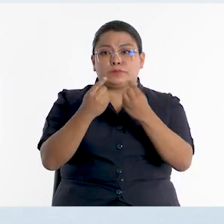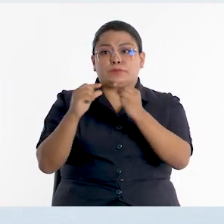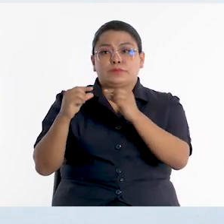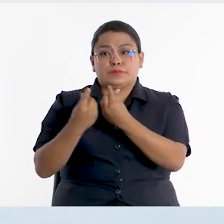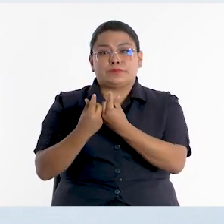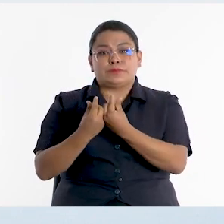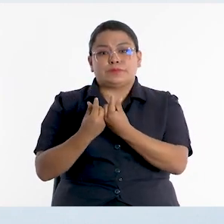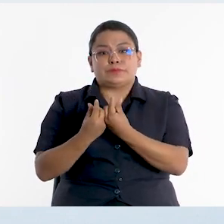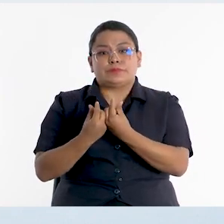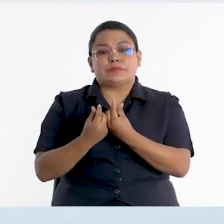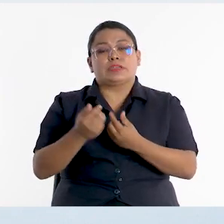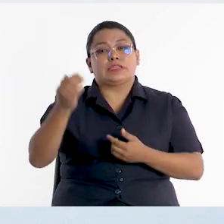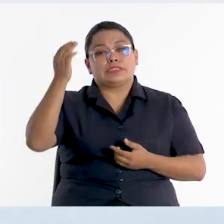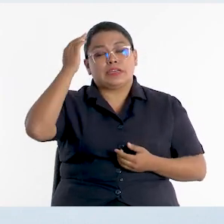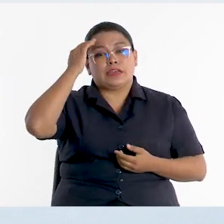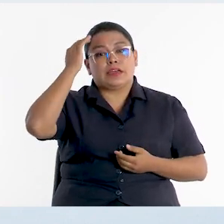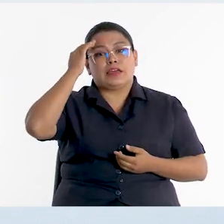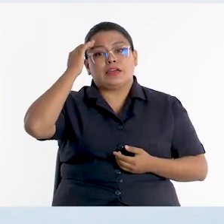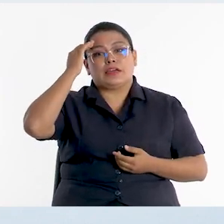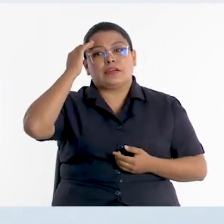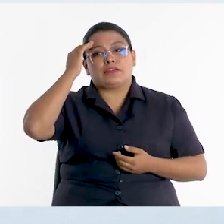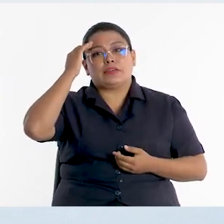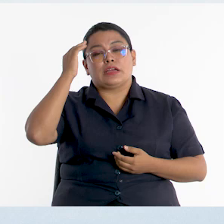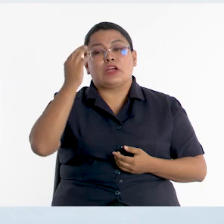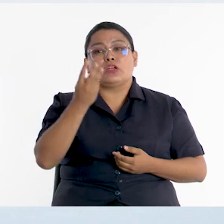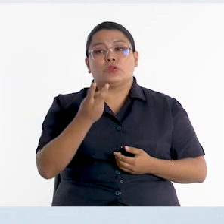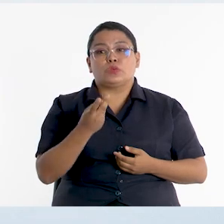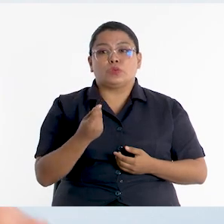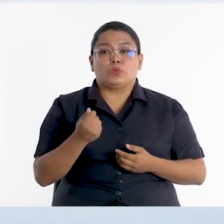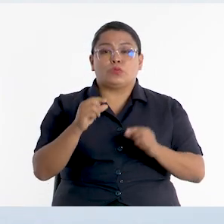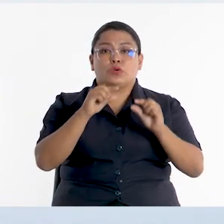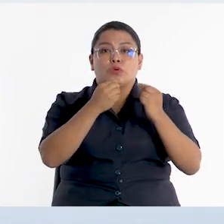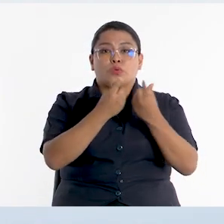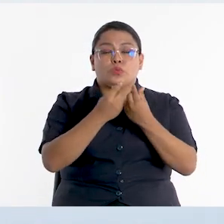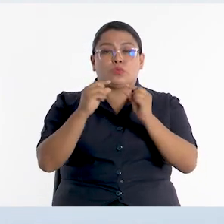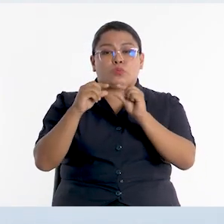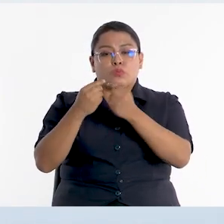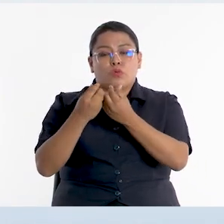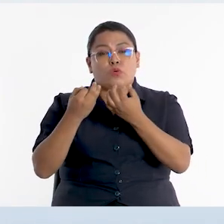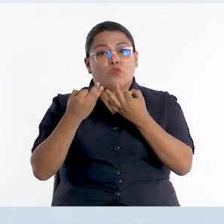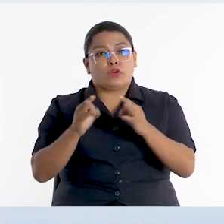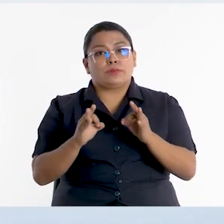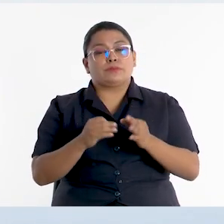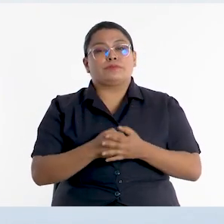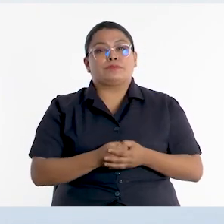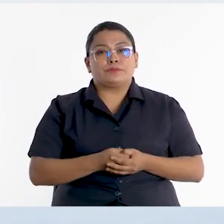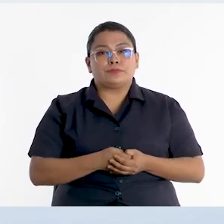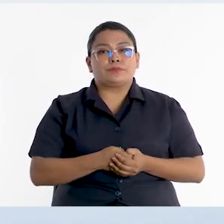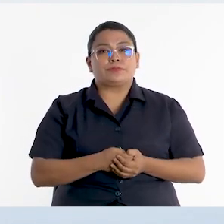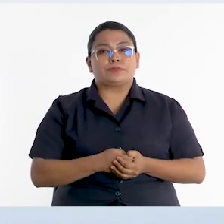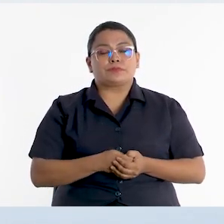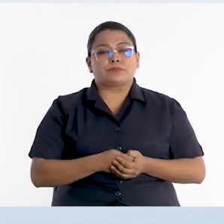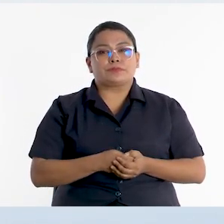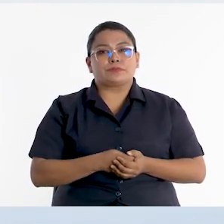grupo. Y determinarás la cantidad de grupos que se forman.